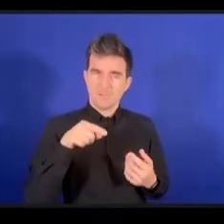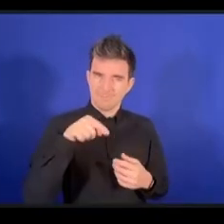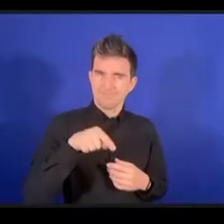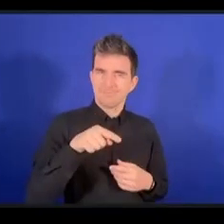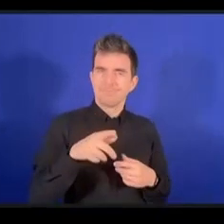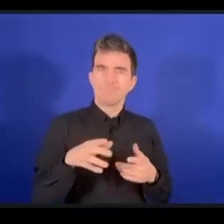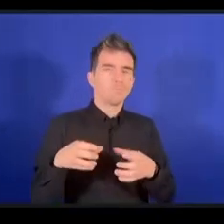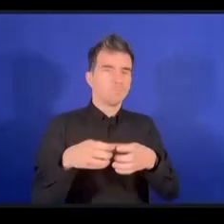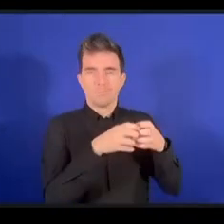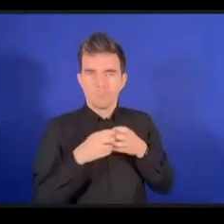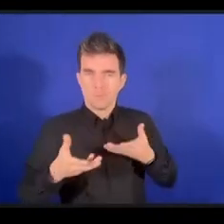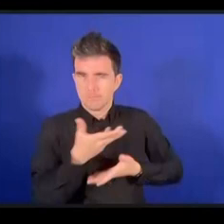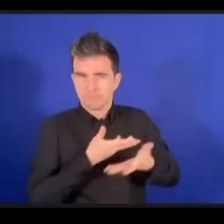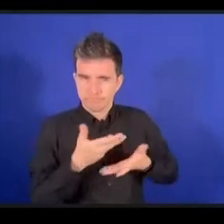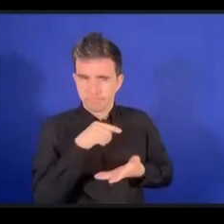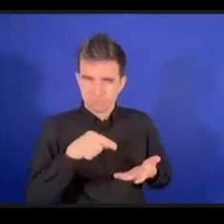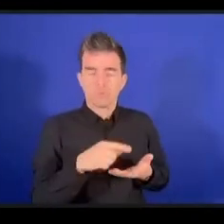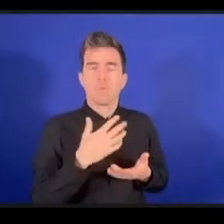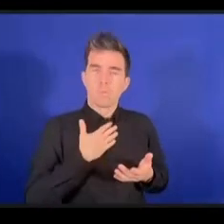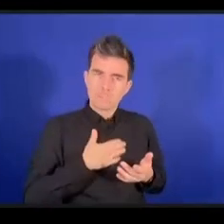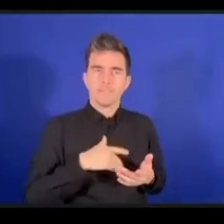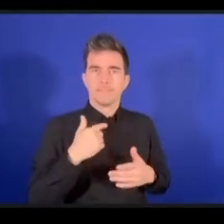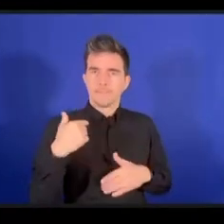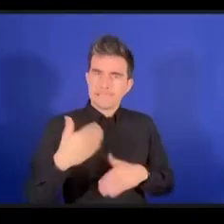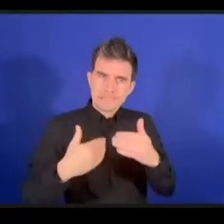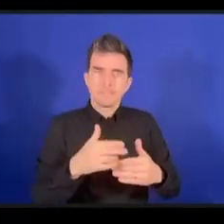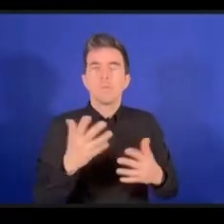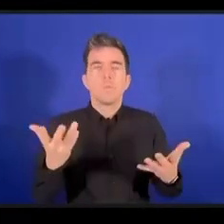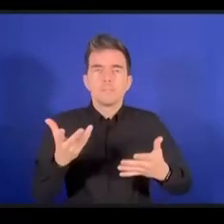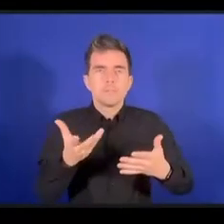para reducir la